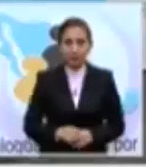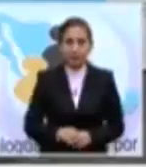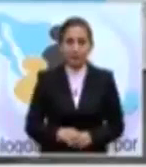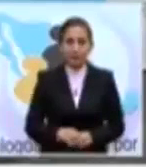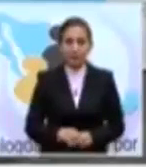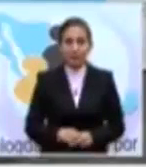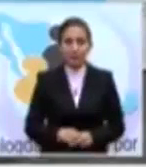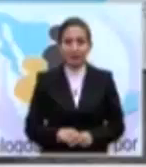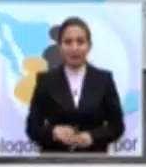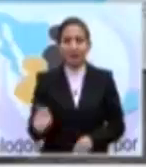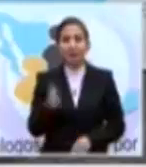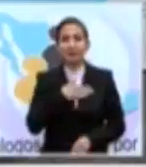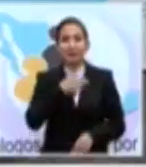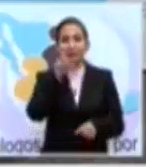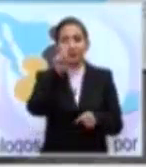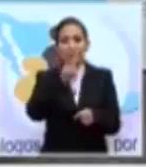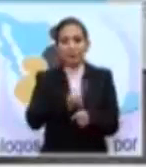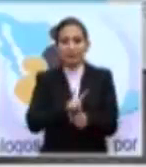Muy buenos días.